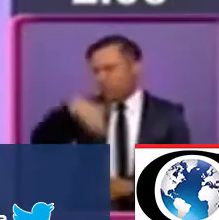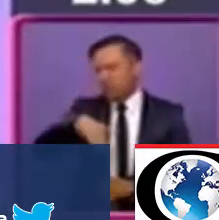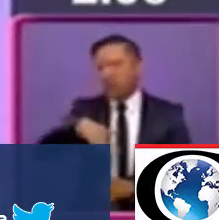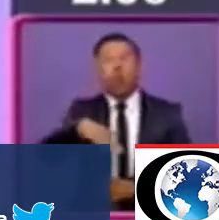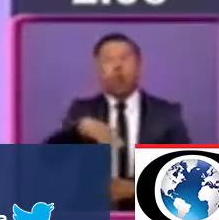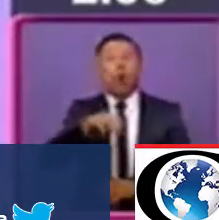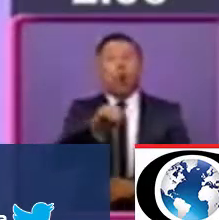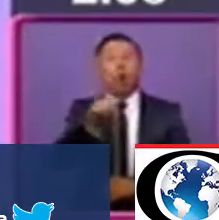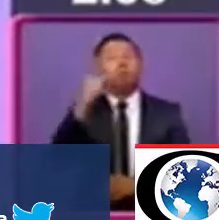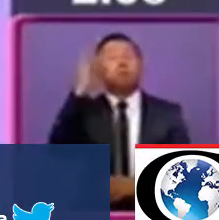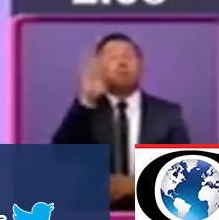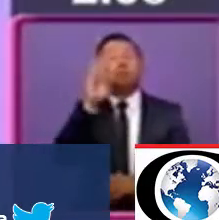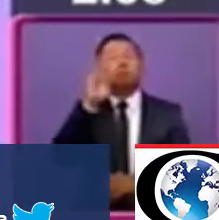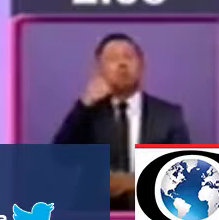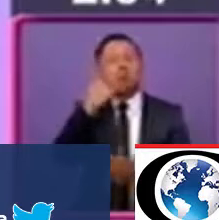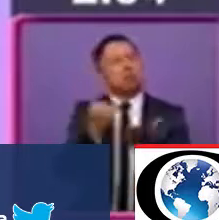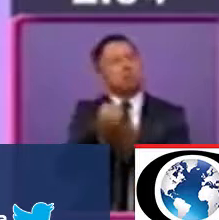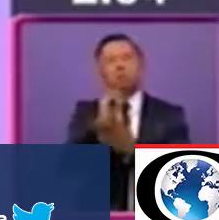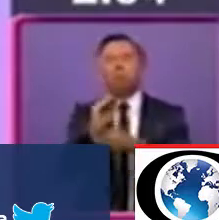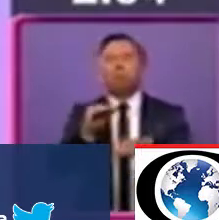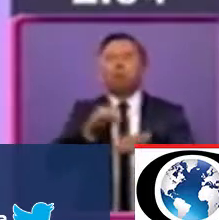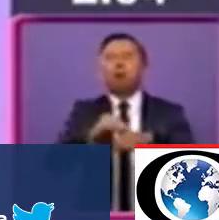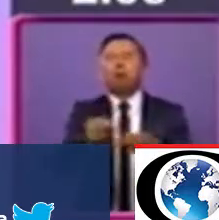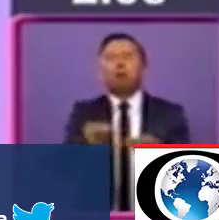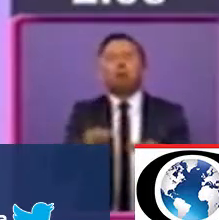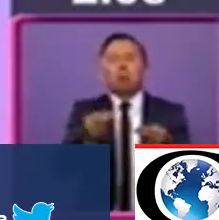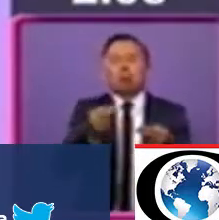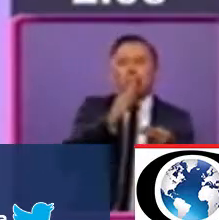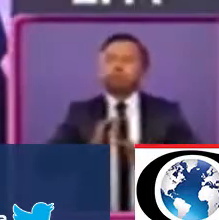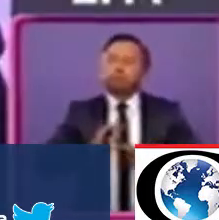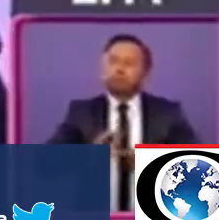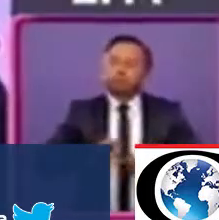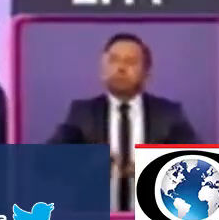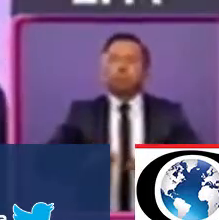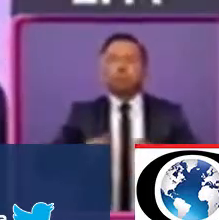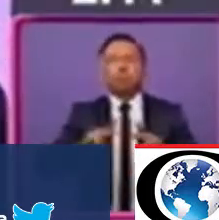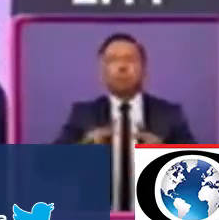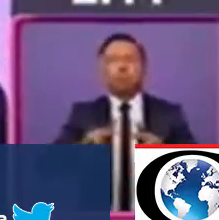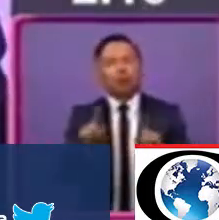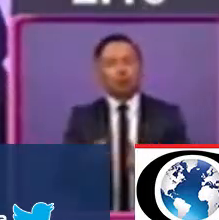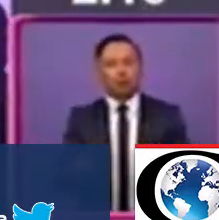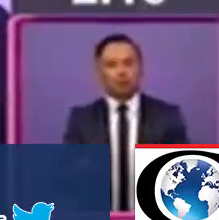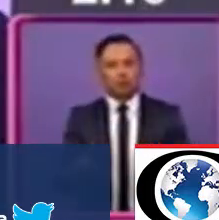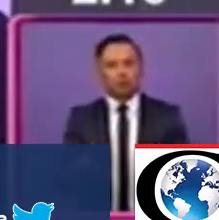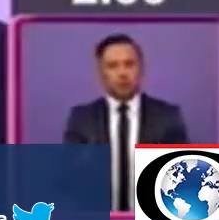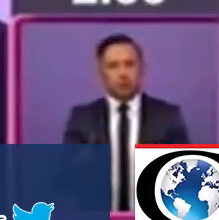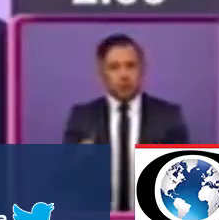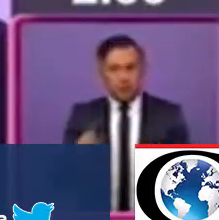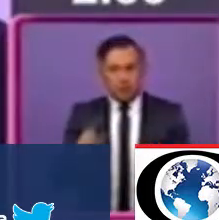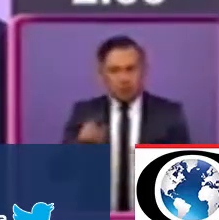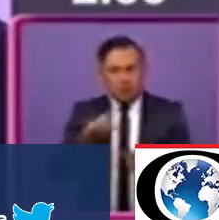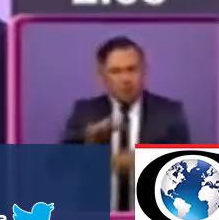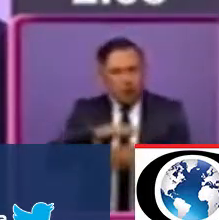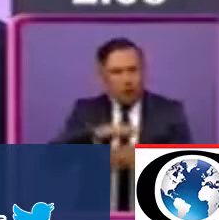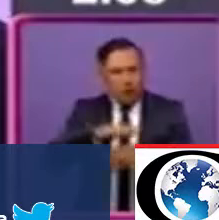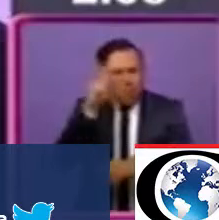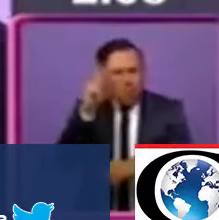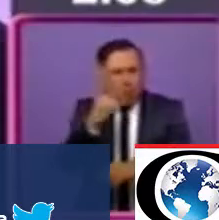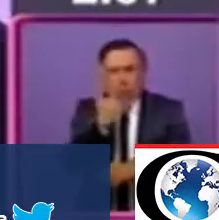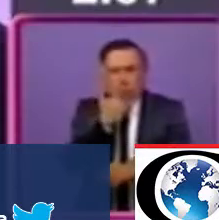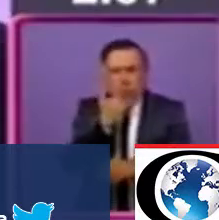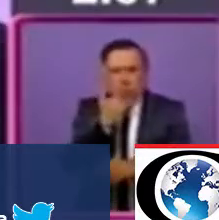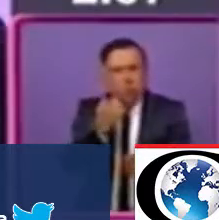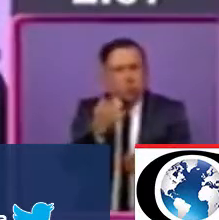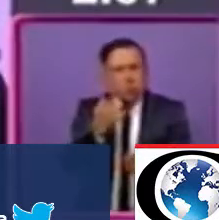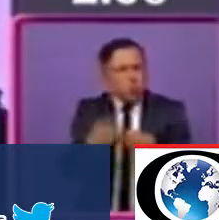Pues así las cosas en el Estado de México. Y bueno, ya por último señalarte que ya cuando terminó el debate, regresando a este tema,